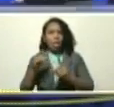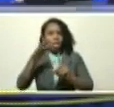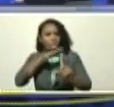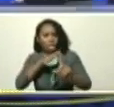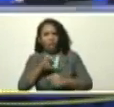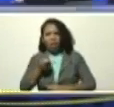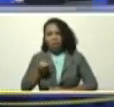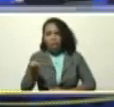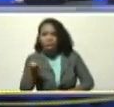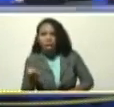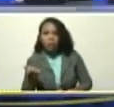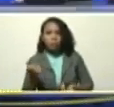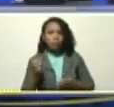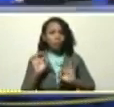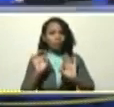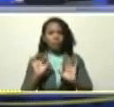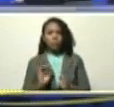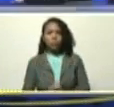amenazas.